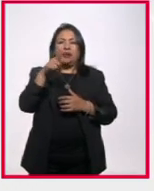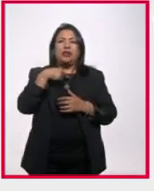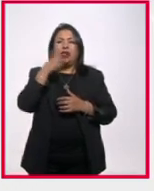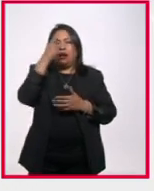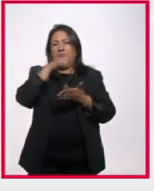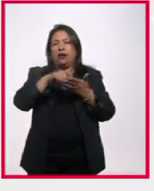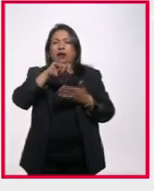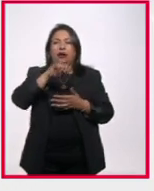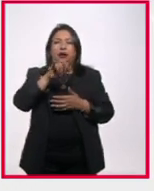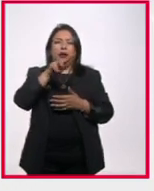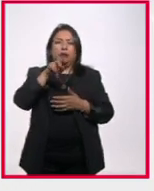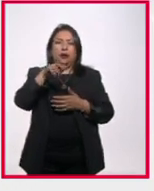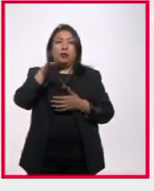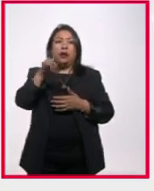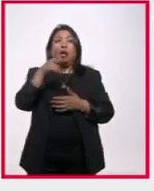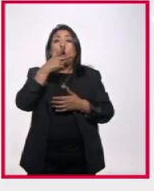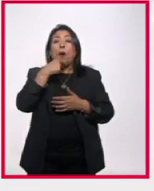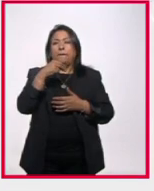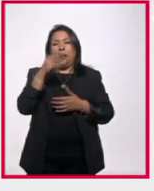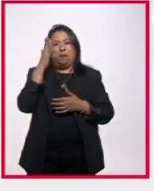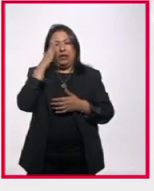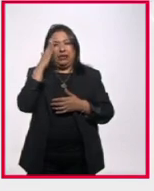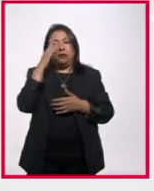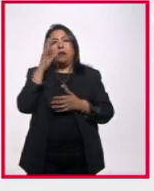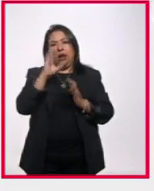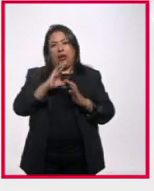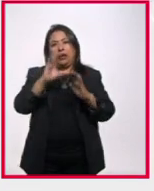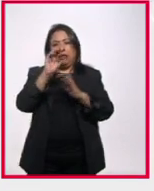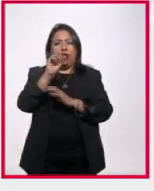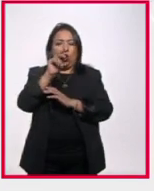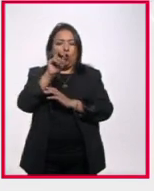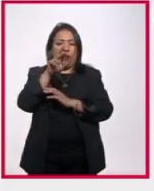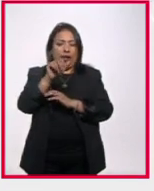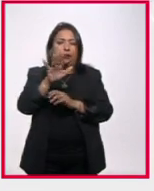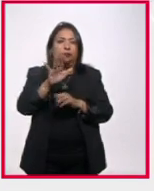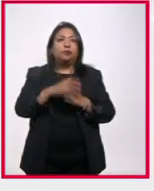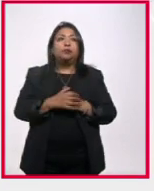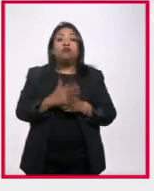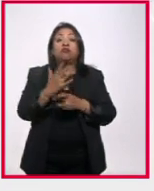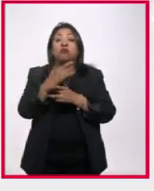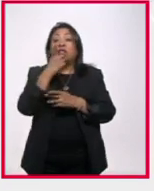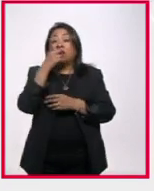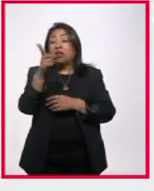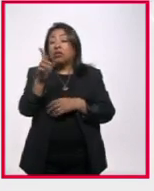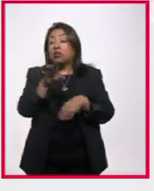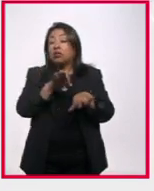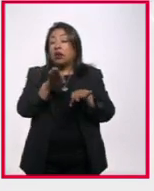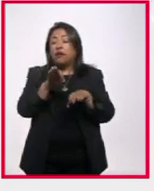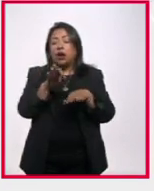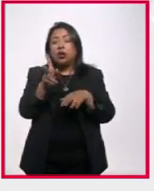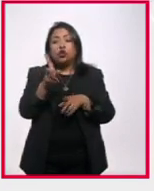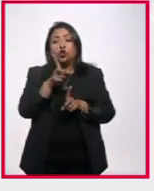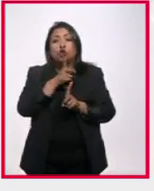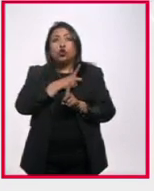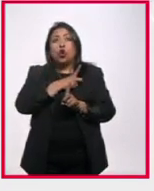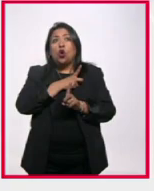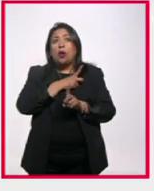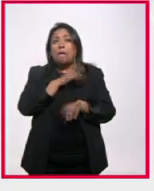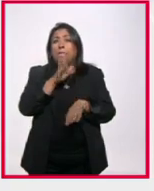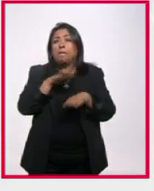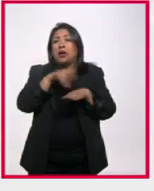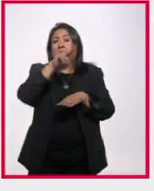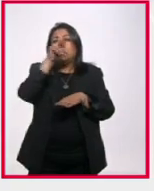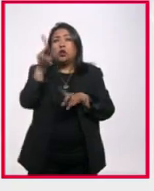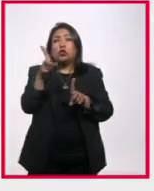que su protagonista es un tenor de ópera, y dice, es una de las profesiones más solitarias que